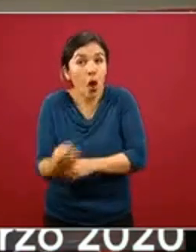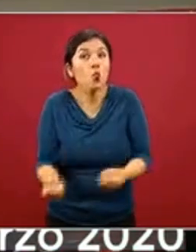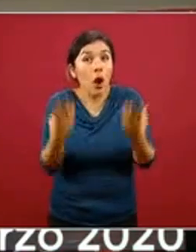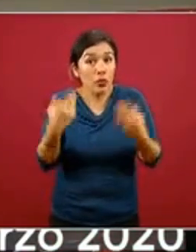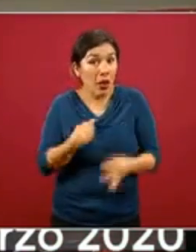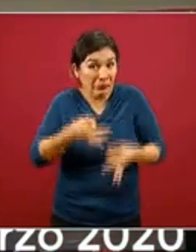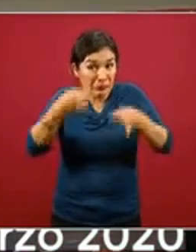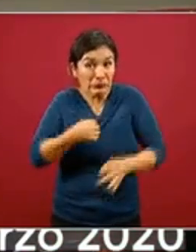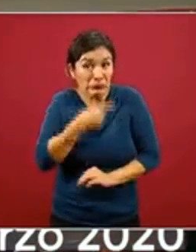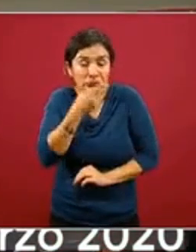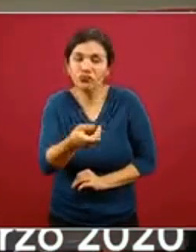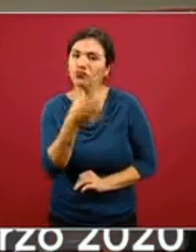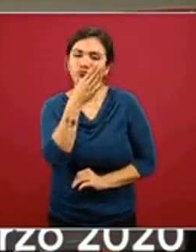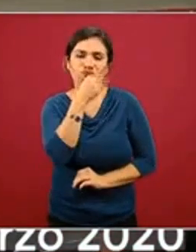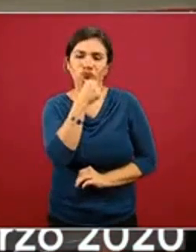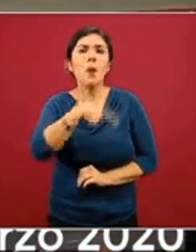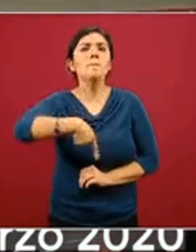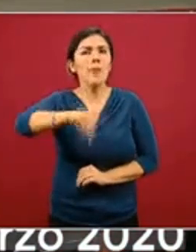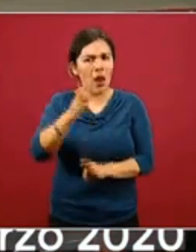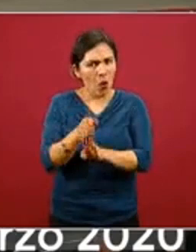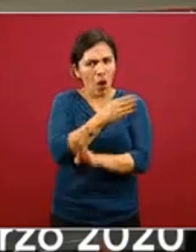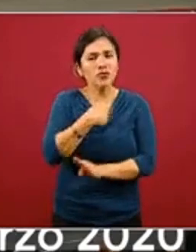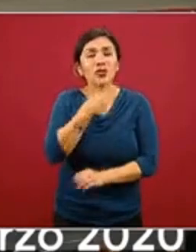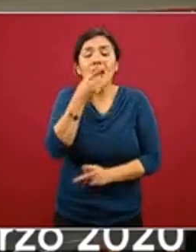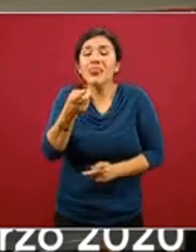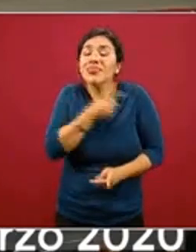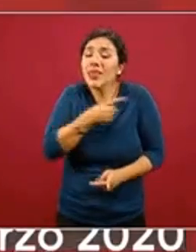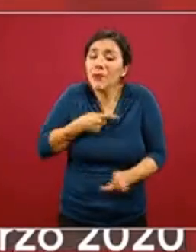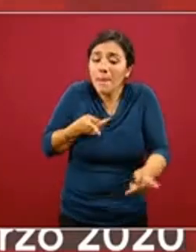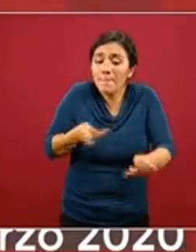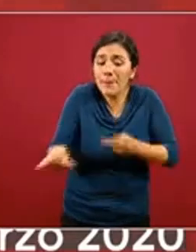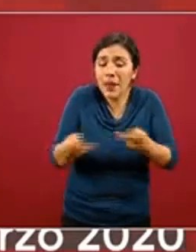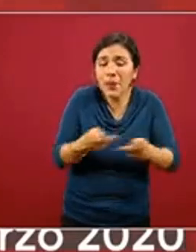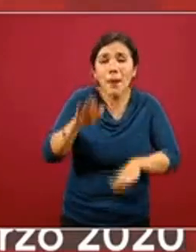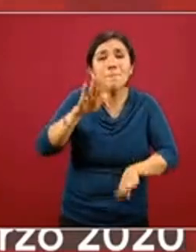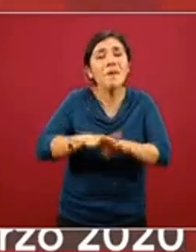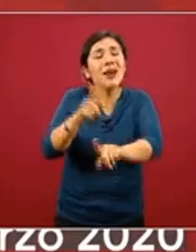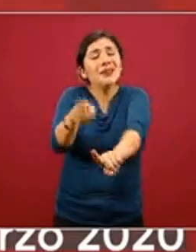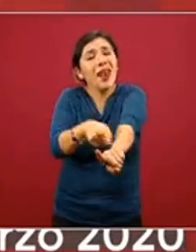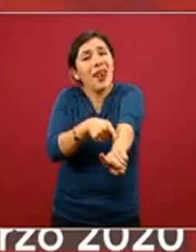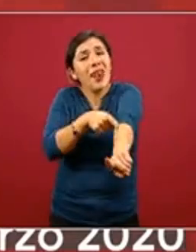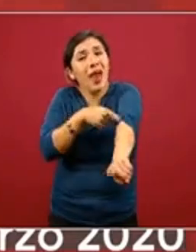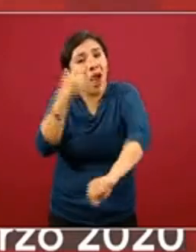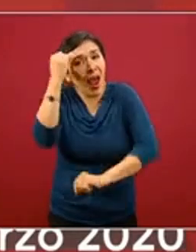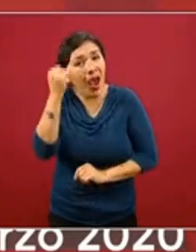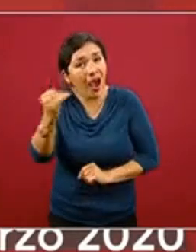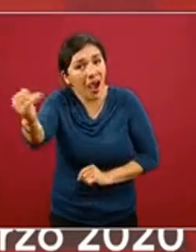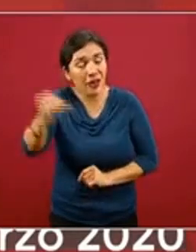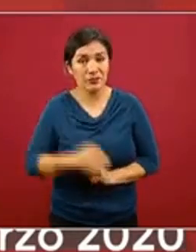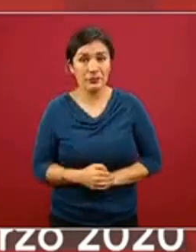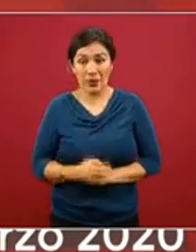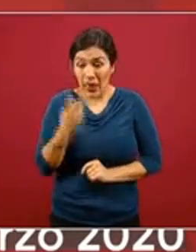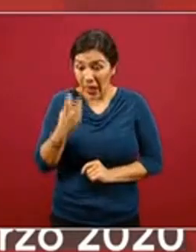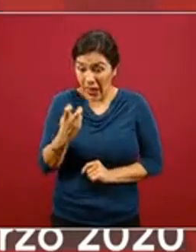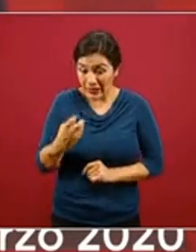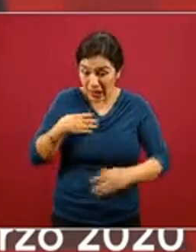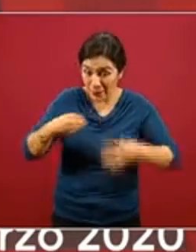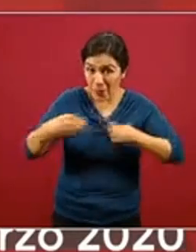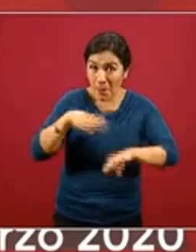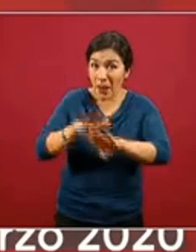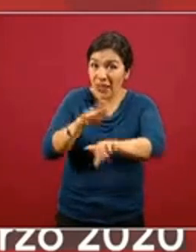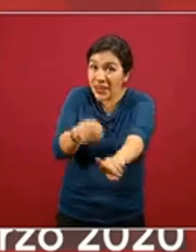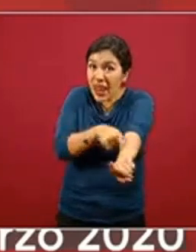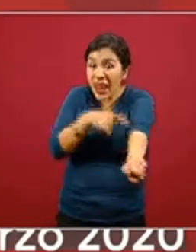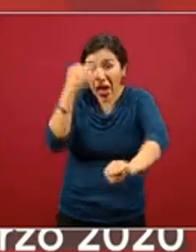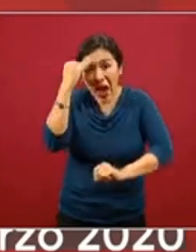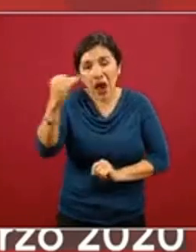exactitud, pero sí hemos dicho desde el inicio que hay que prepararnos para una epidemia larga. Esta epidemia larga